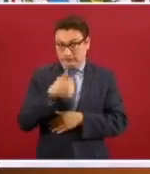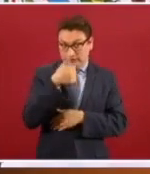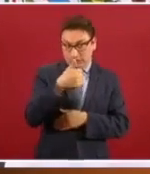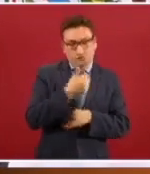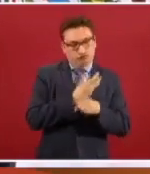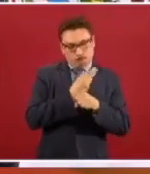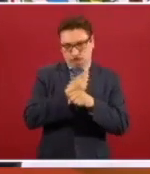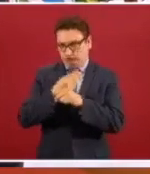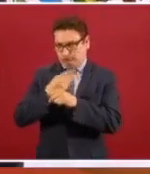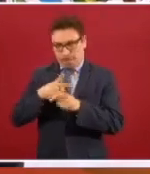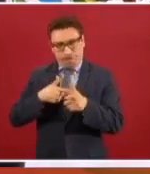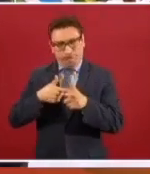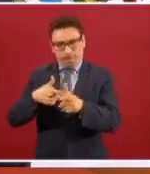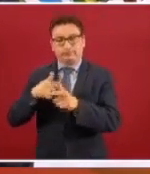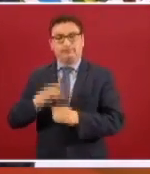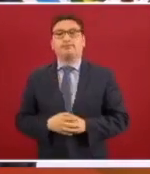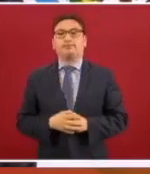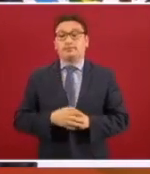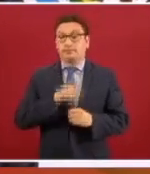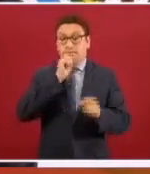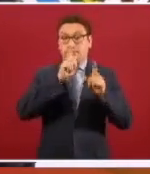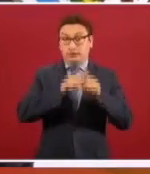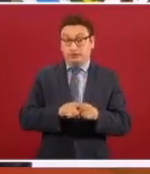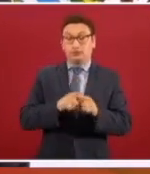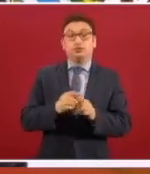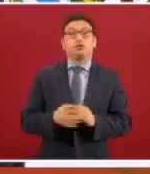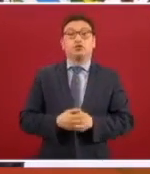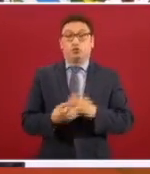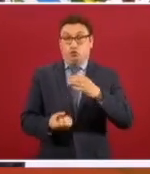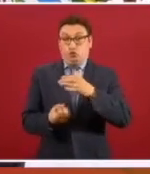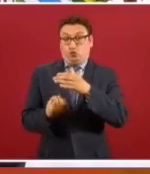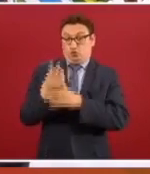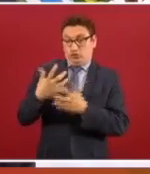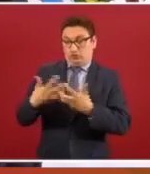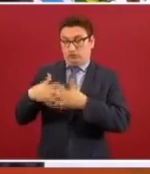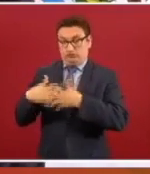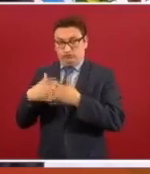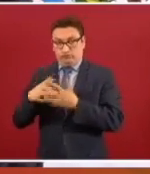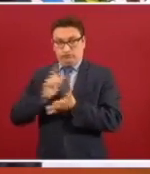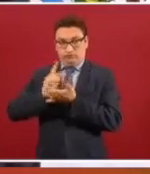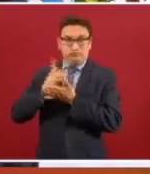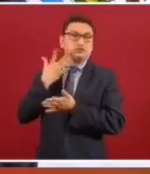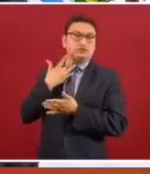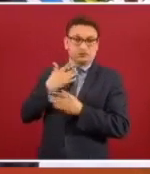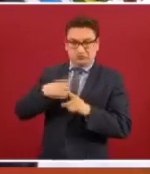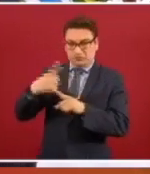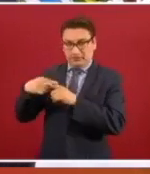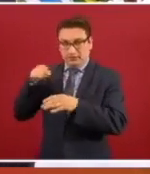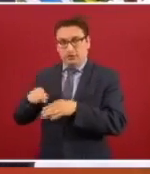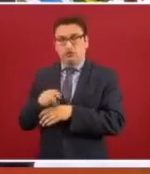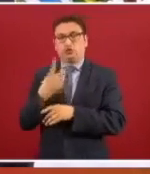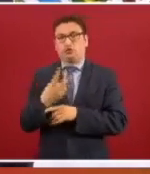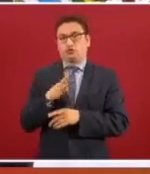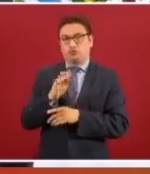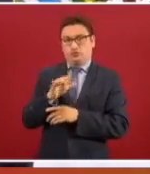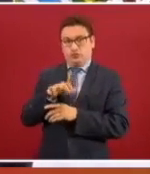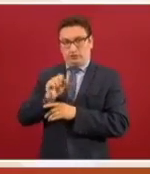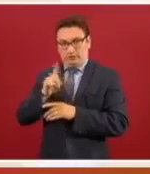y la construcción de la nueva refinería de Dos Bocas, Paraíso,